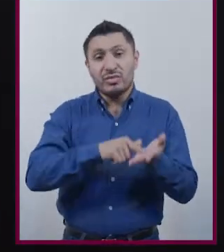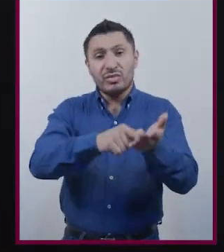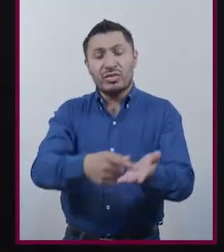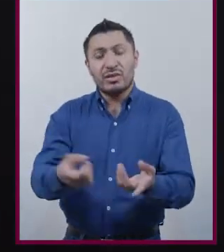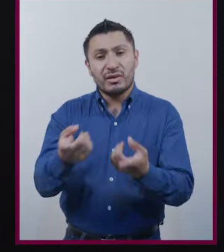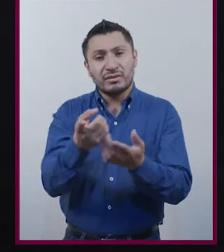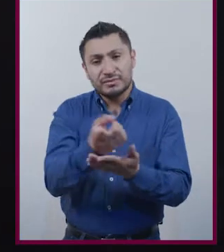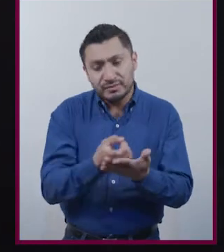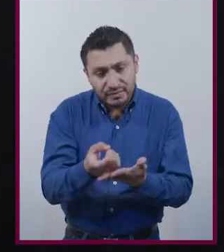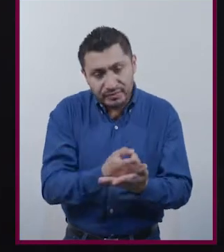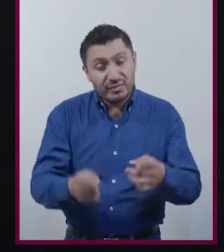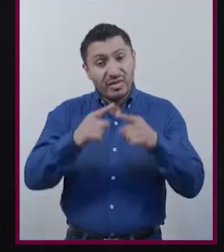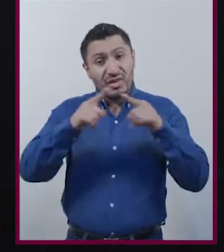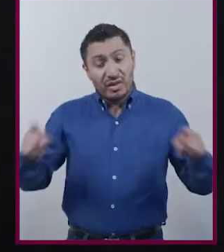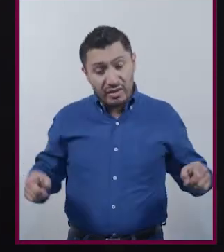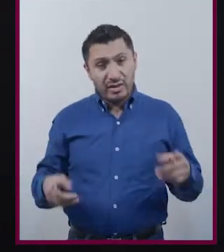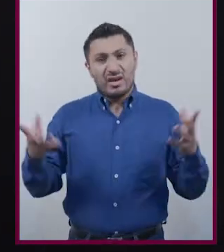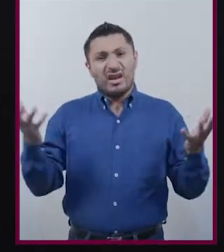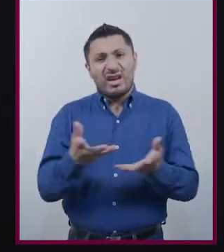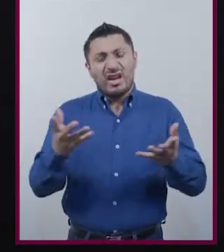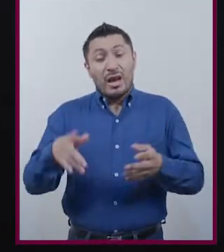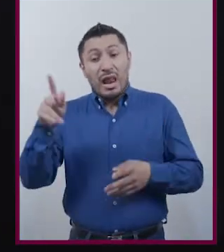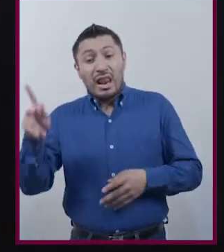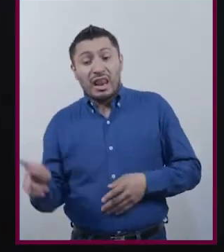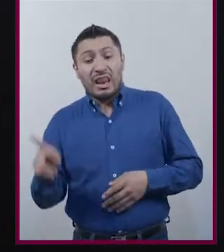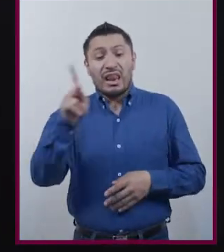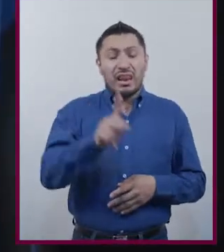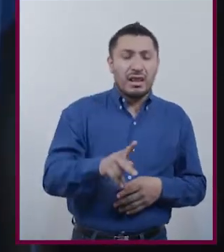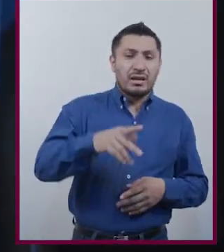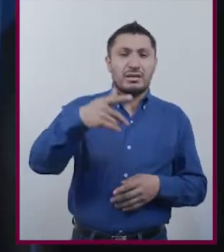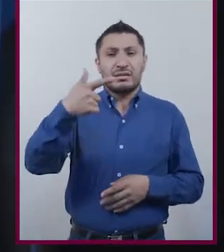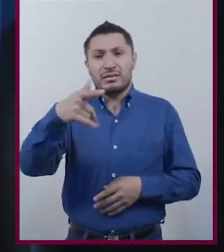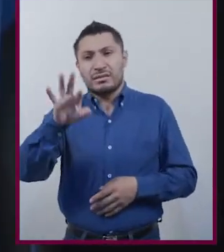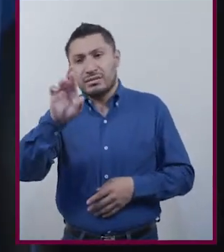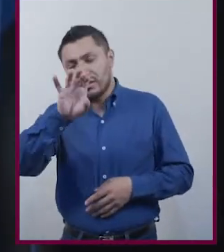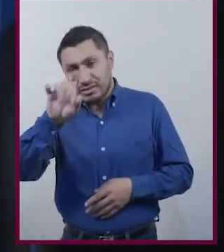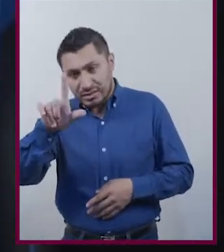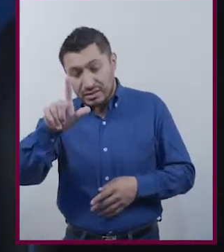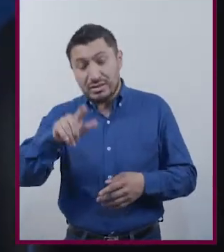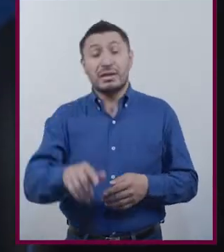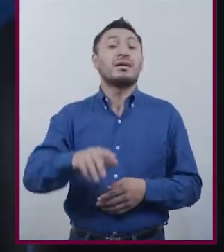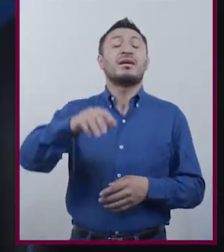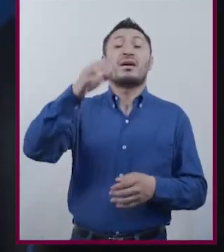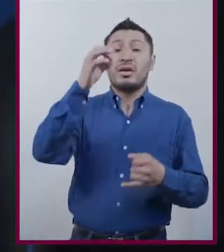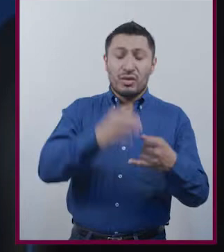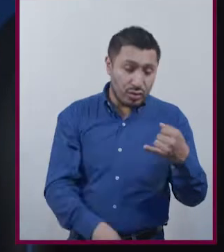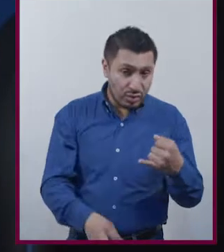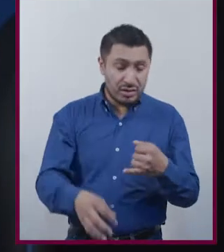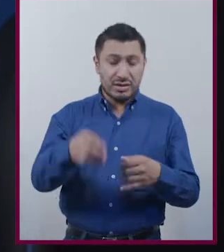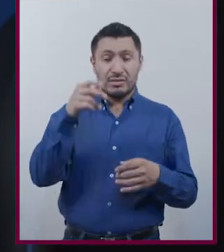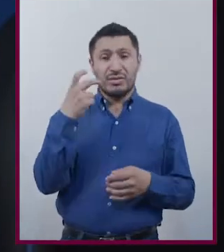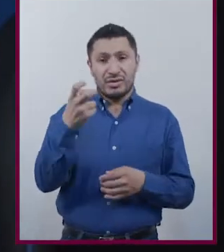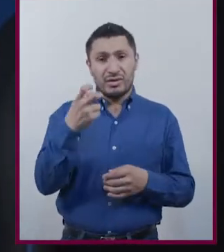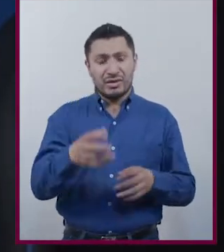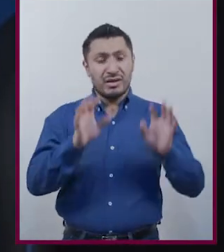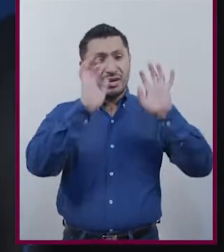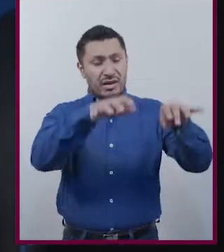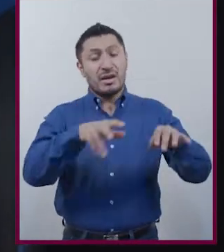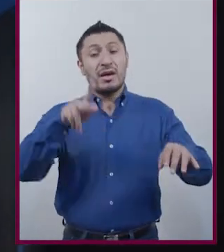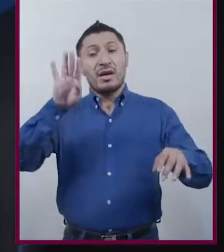un diseño alternativo al suyo, que era idéntico al de Gray. Finalmente, la patente fue conseguida por